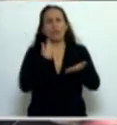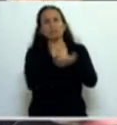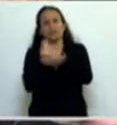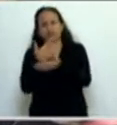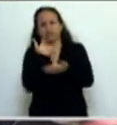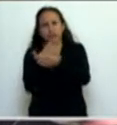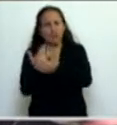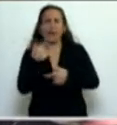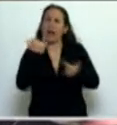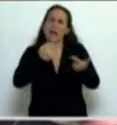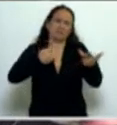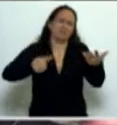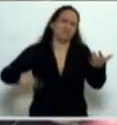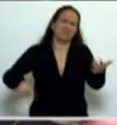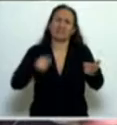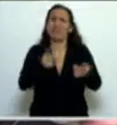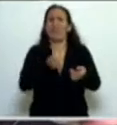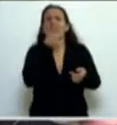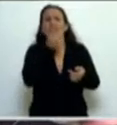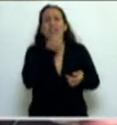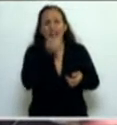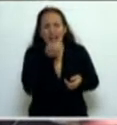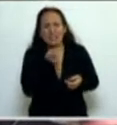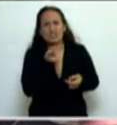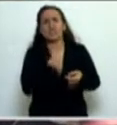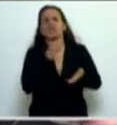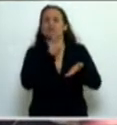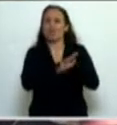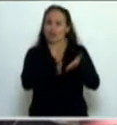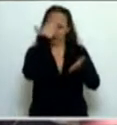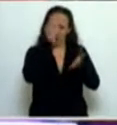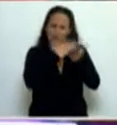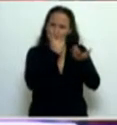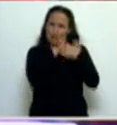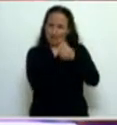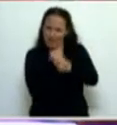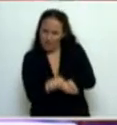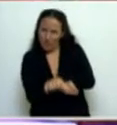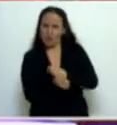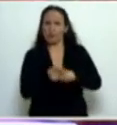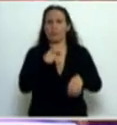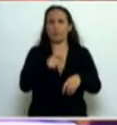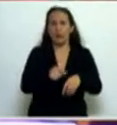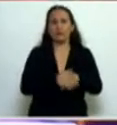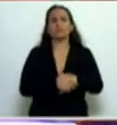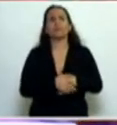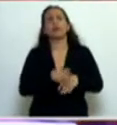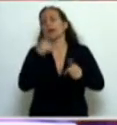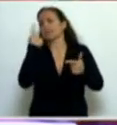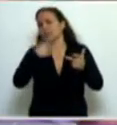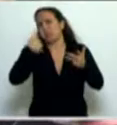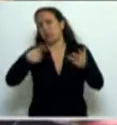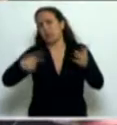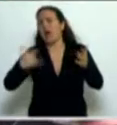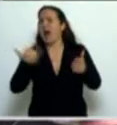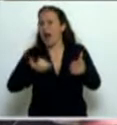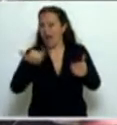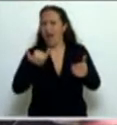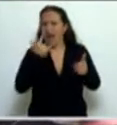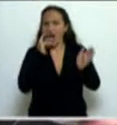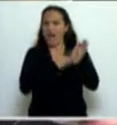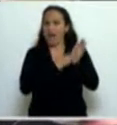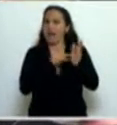muchos antecedentes. En nuestro propio Congreso, la ley de acefalía, la destitución por juicio político, La aprobación